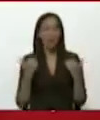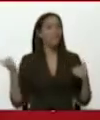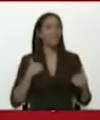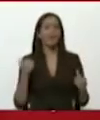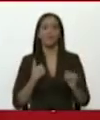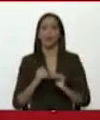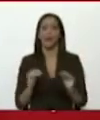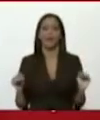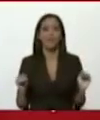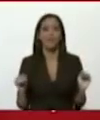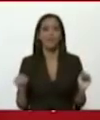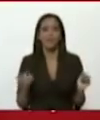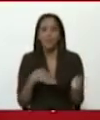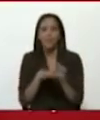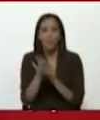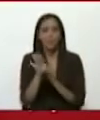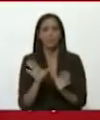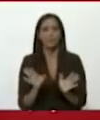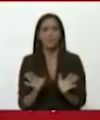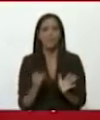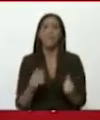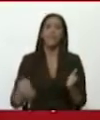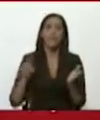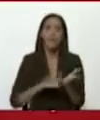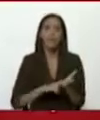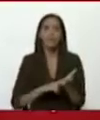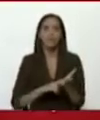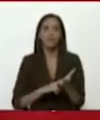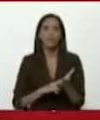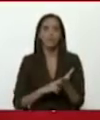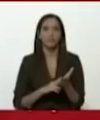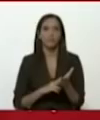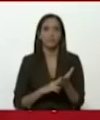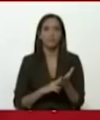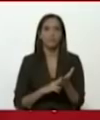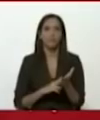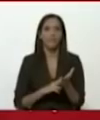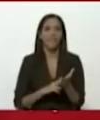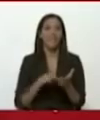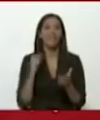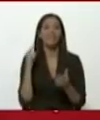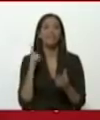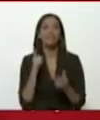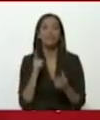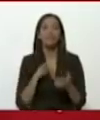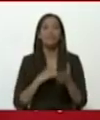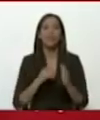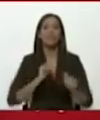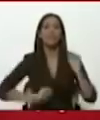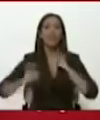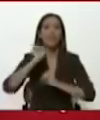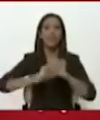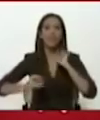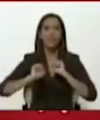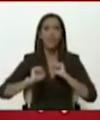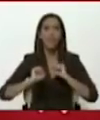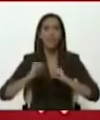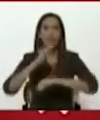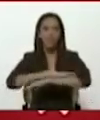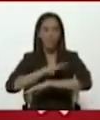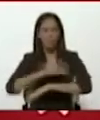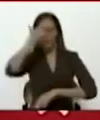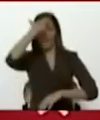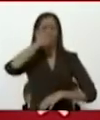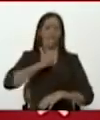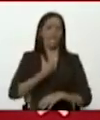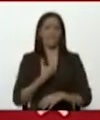venga. Para lo que salga. Les repito, esto no se trata de defender una personalidad. Una